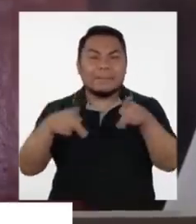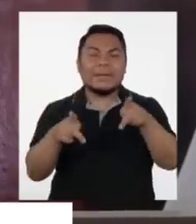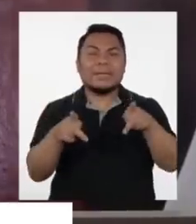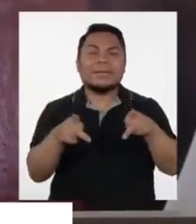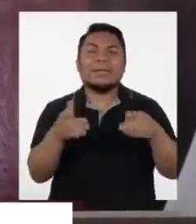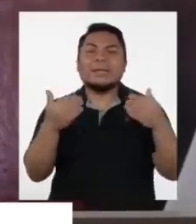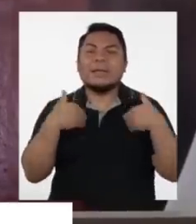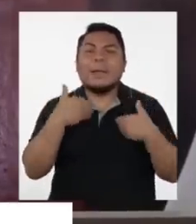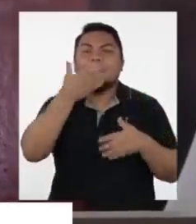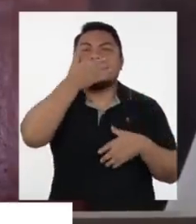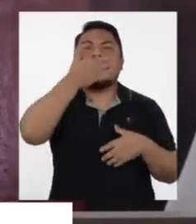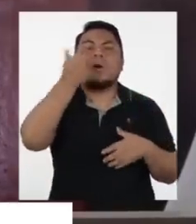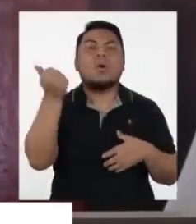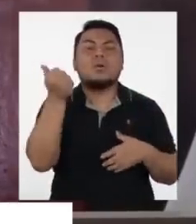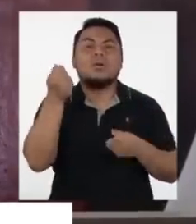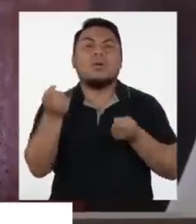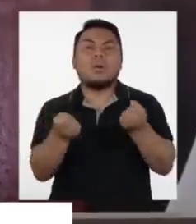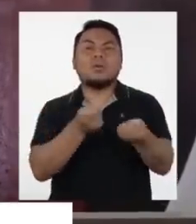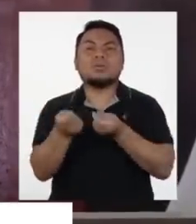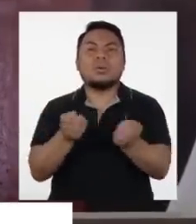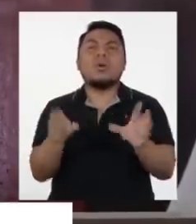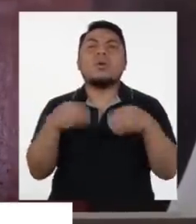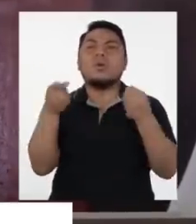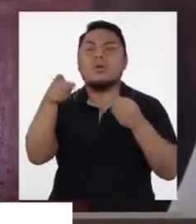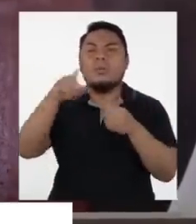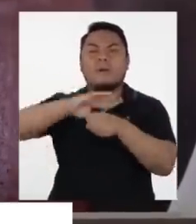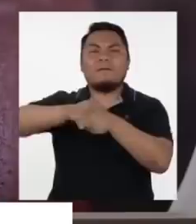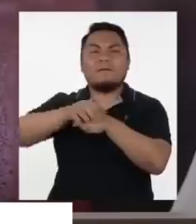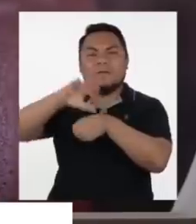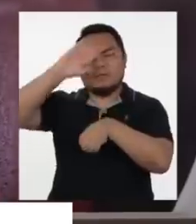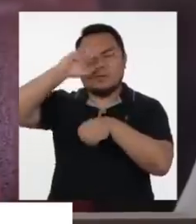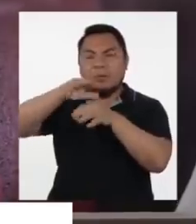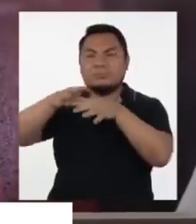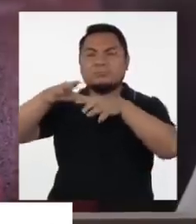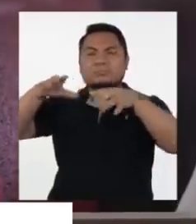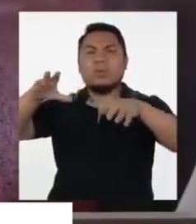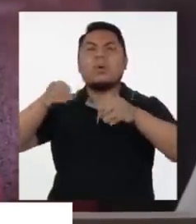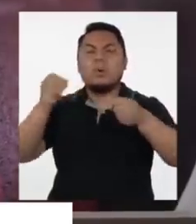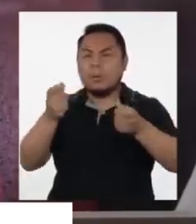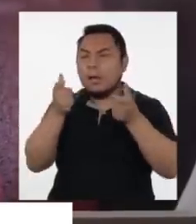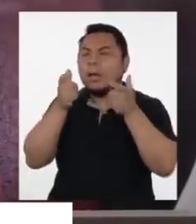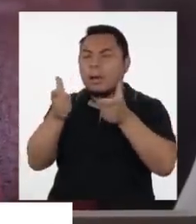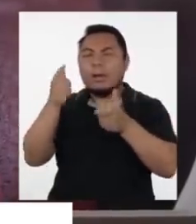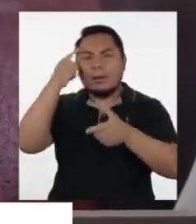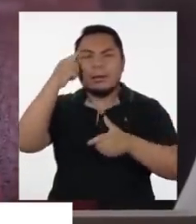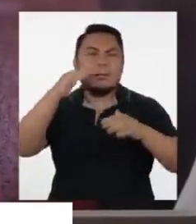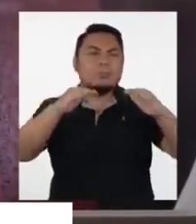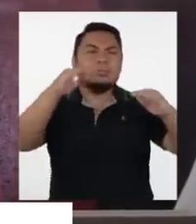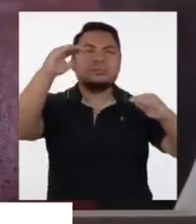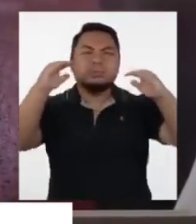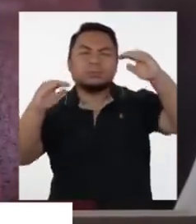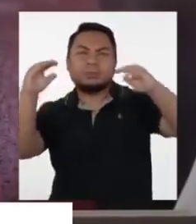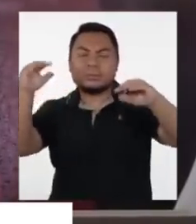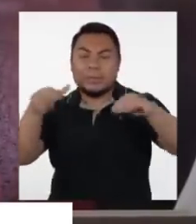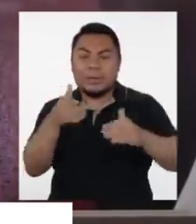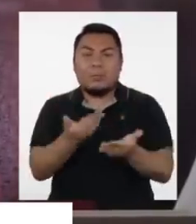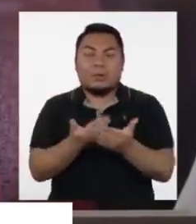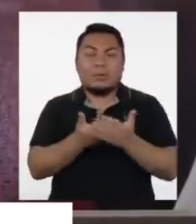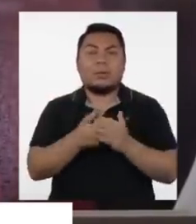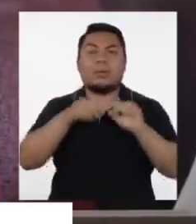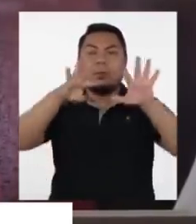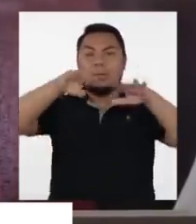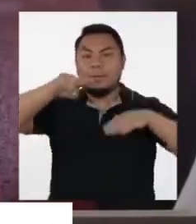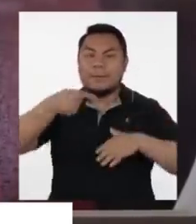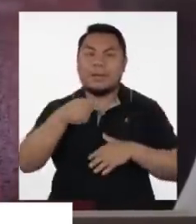control de la evolución de la enfermedad entre más caras tengamos con este nivel de pruebas de 9000